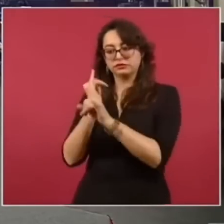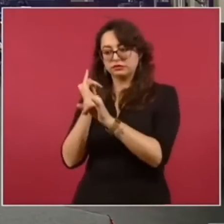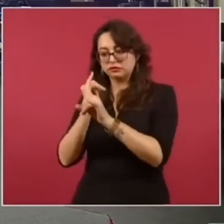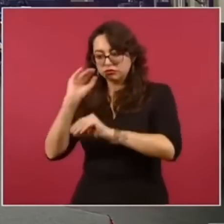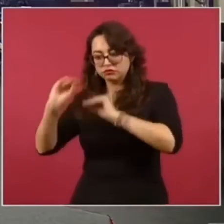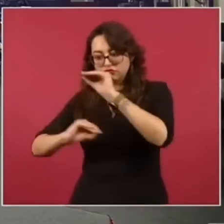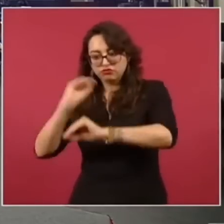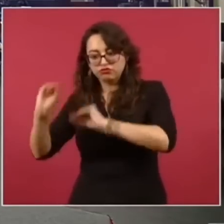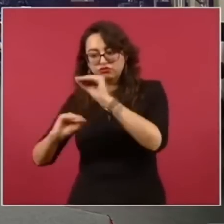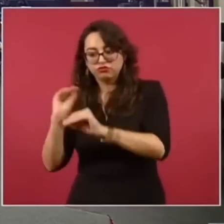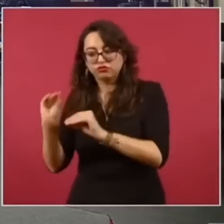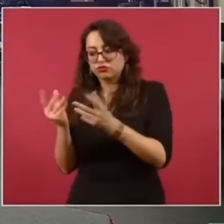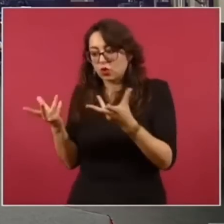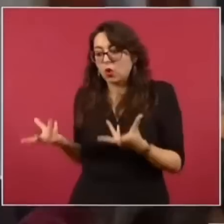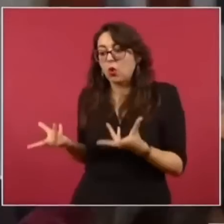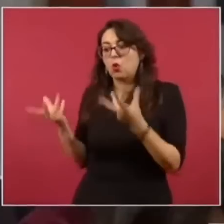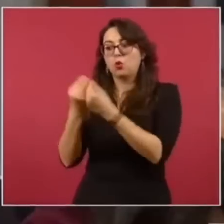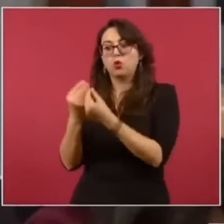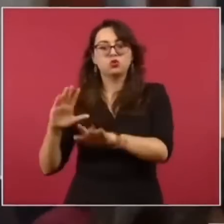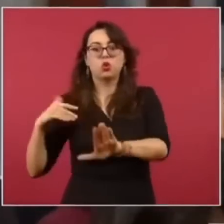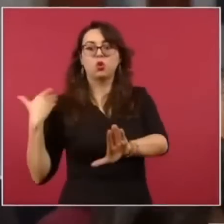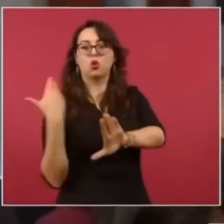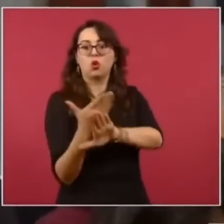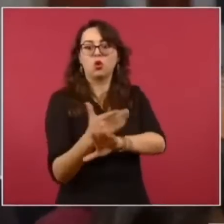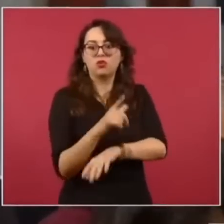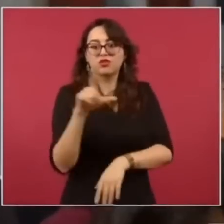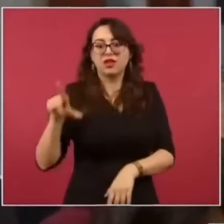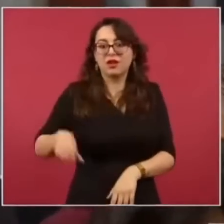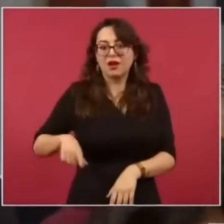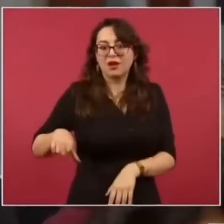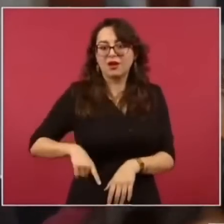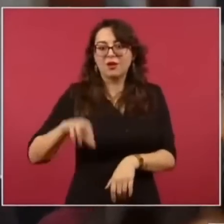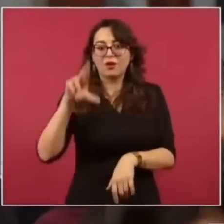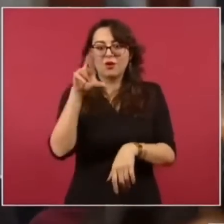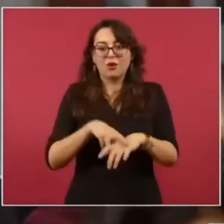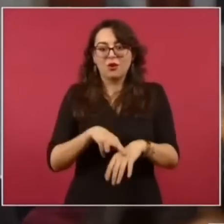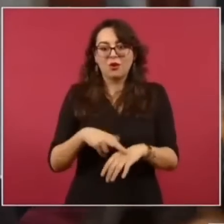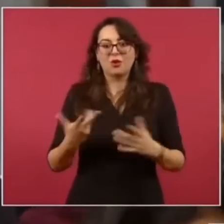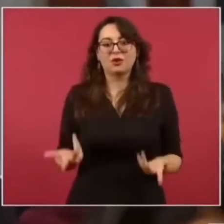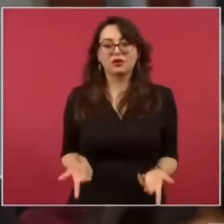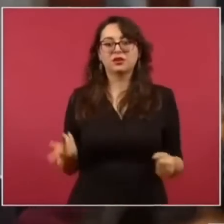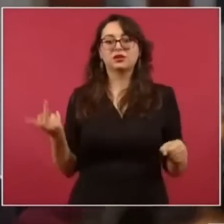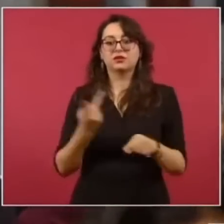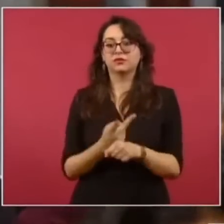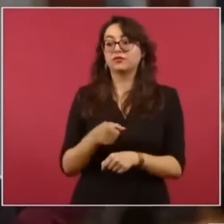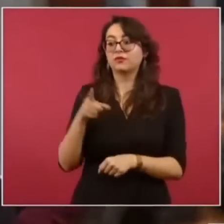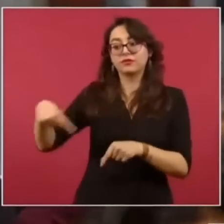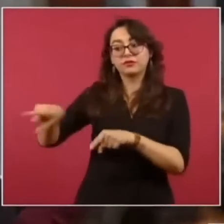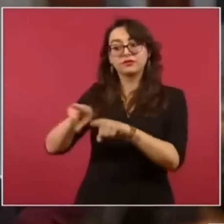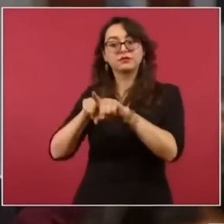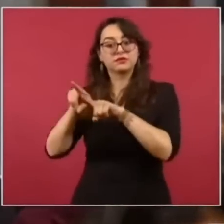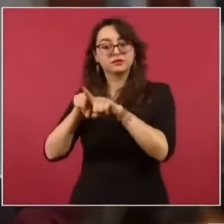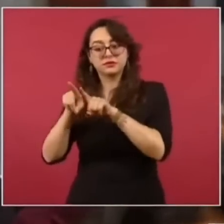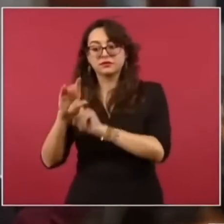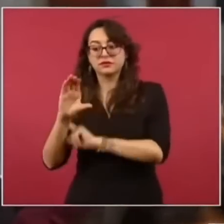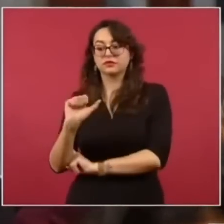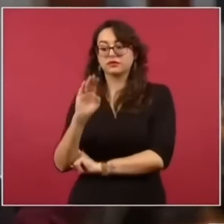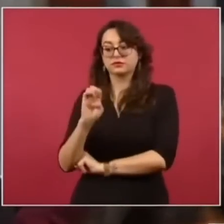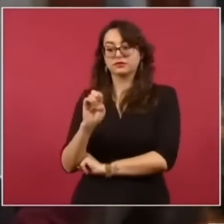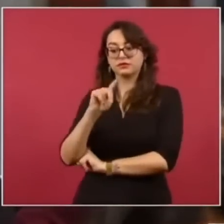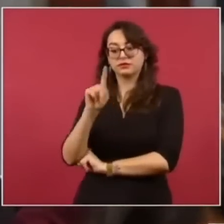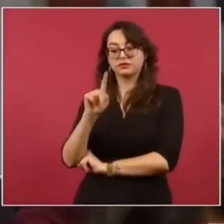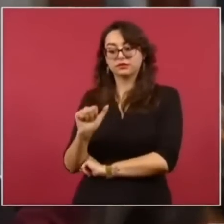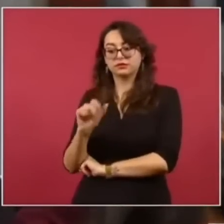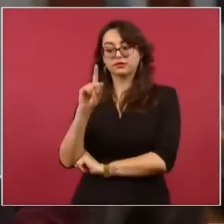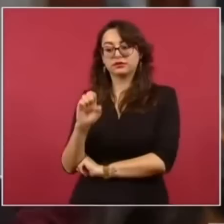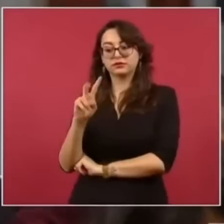de desestabilización social contra la actual administración tamaulipeca. En esta campaña, los hermanos Cabeza de Vaca y sus cómplices aseguran que